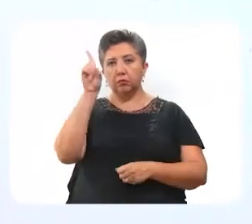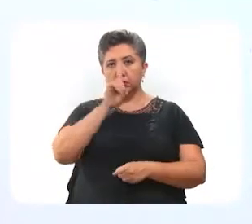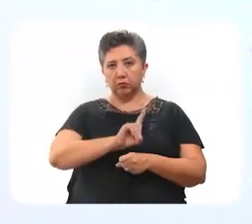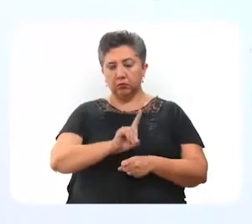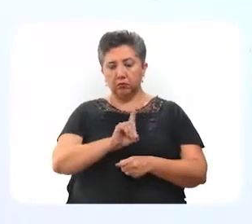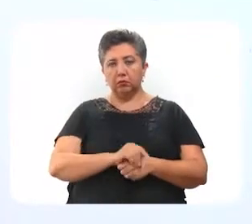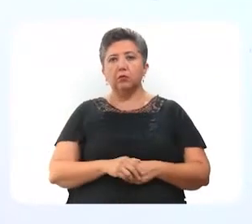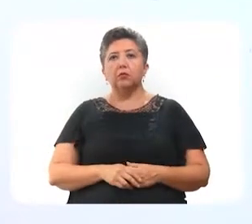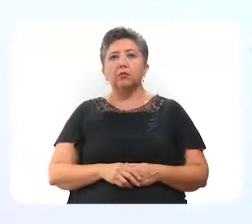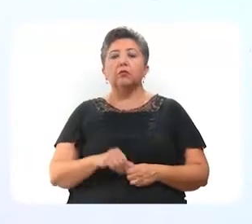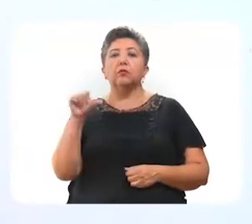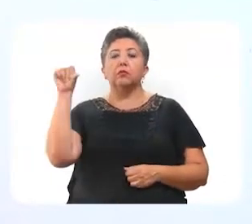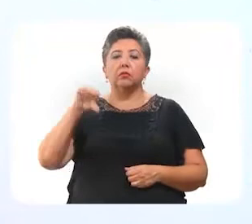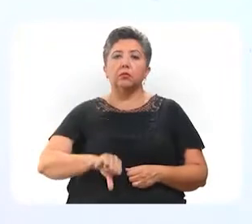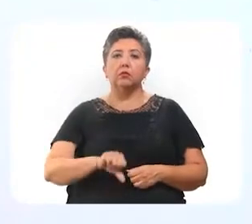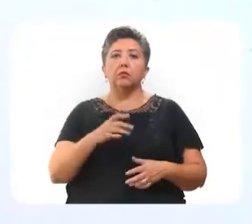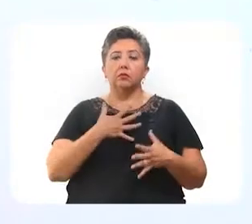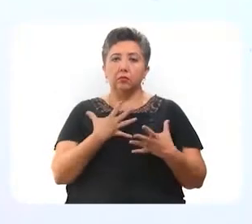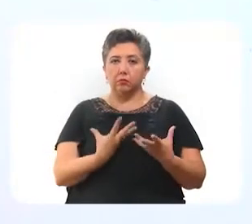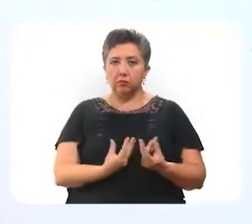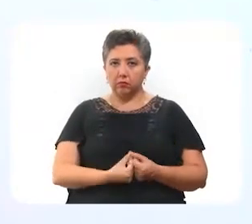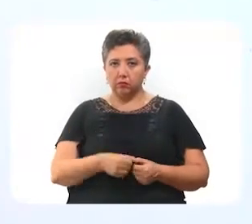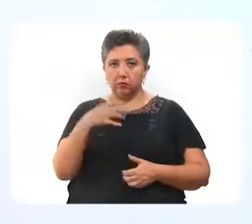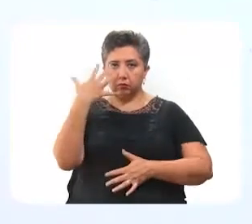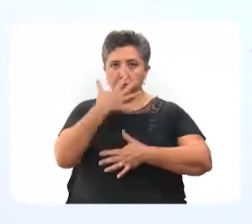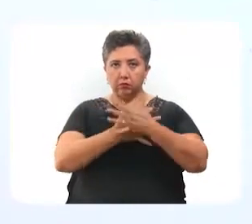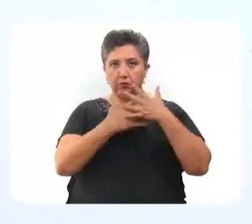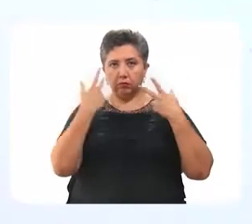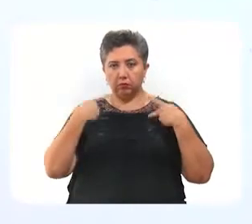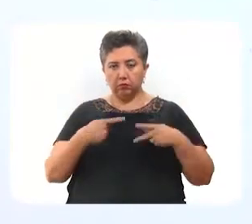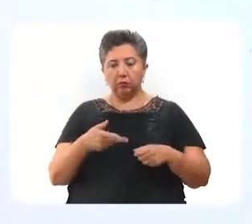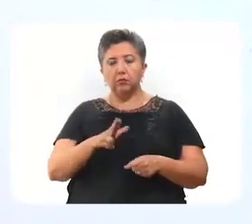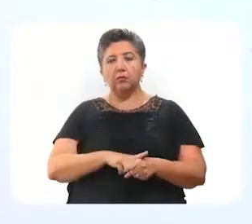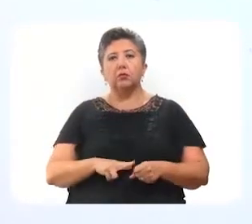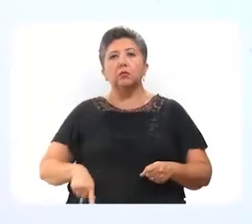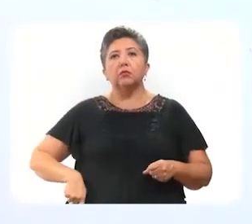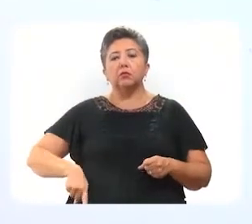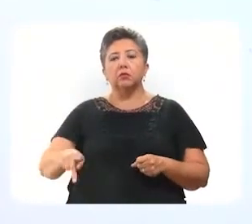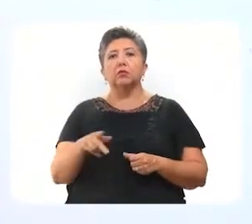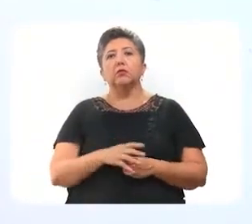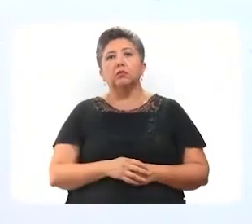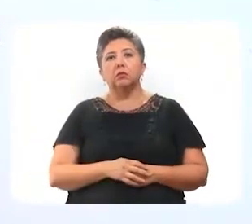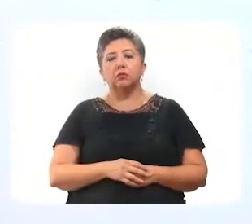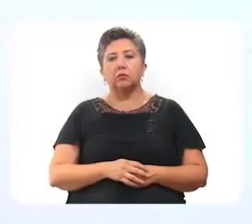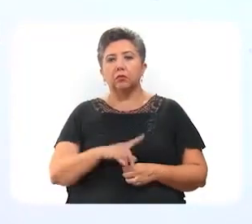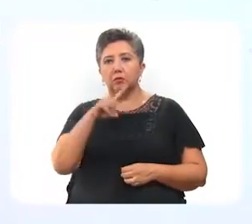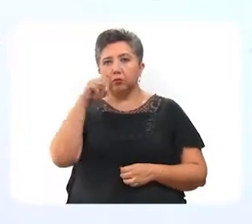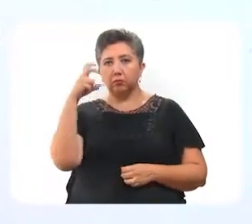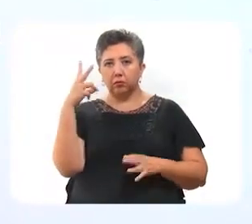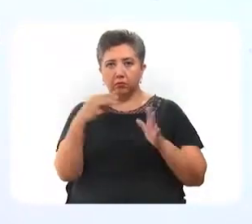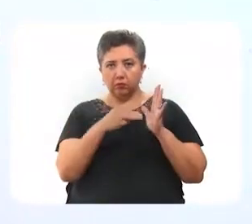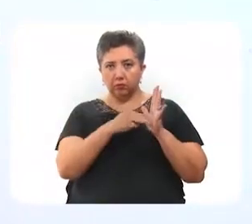los ingresos diarios. El día de hoy tenemos 15 pacientes en hospitales públicos.